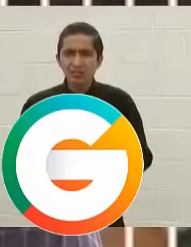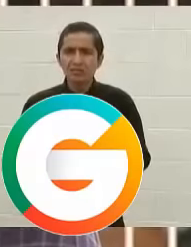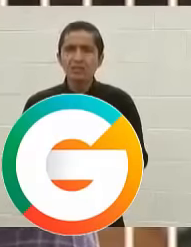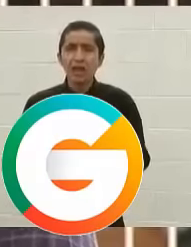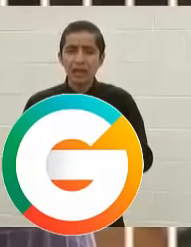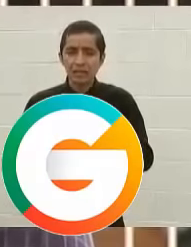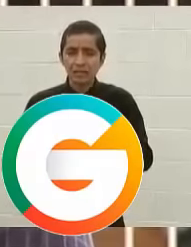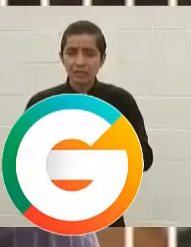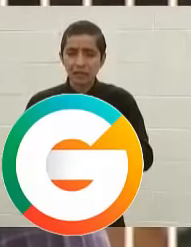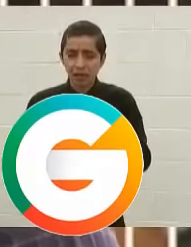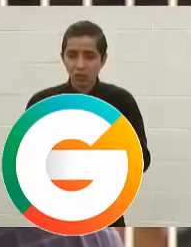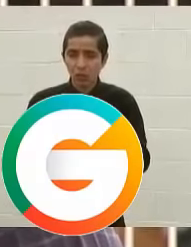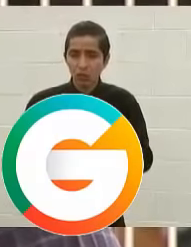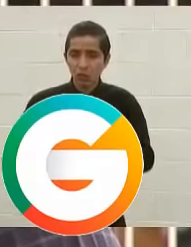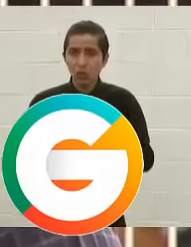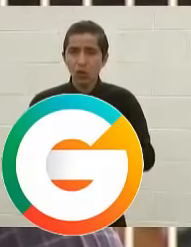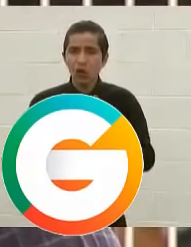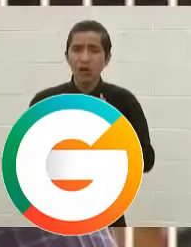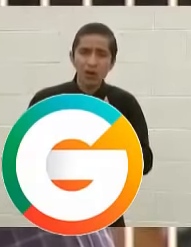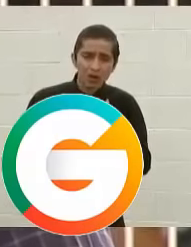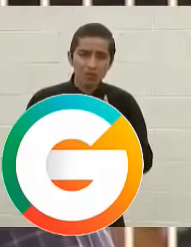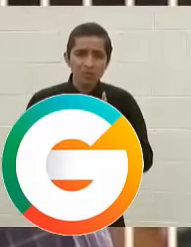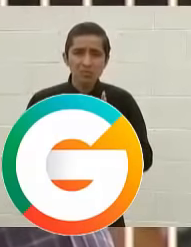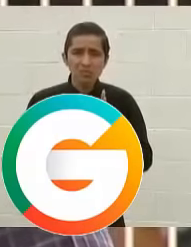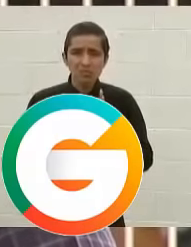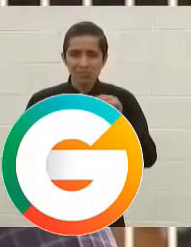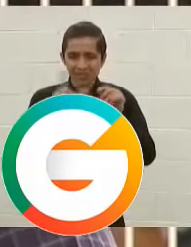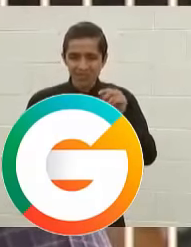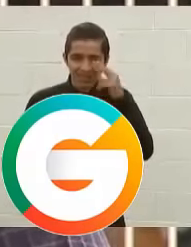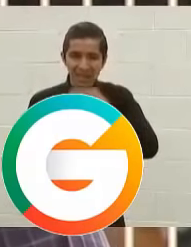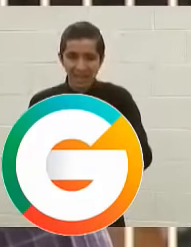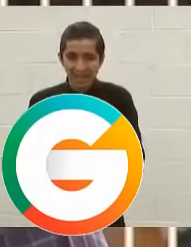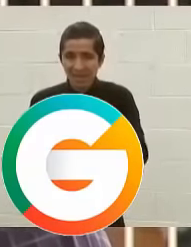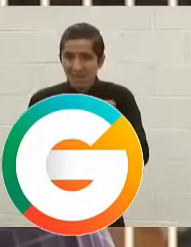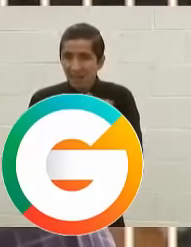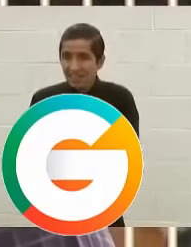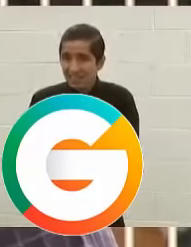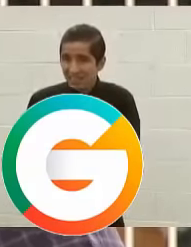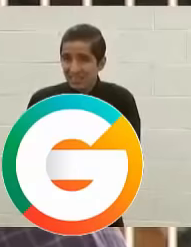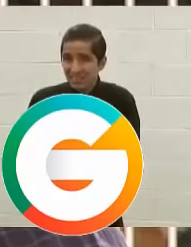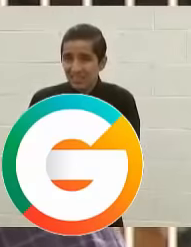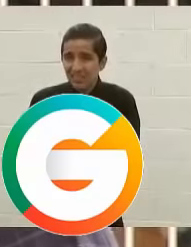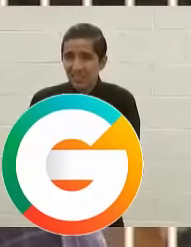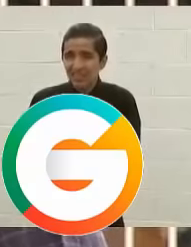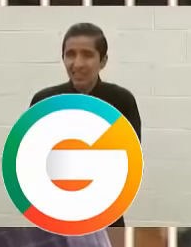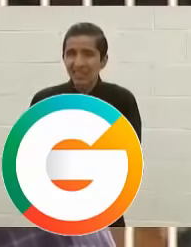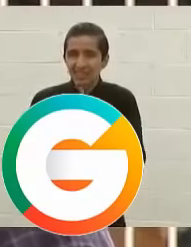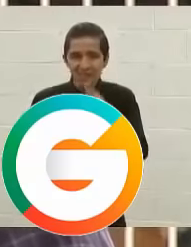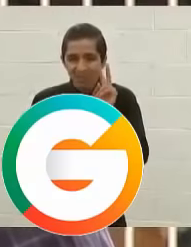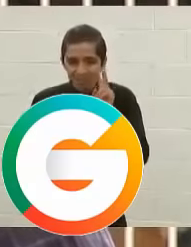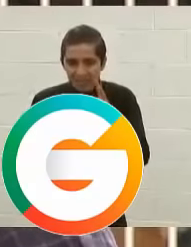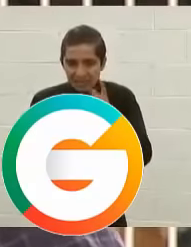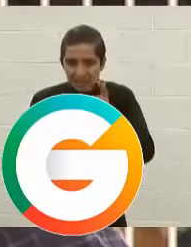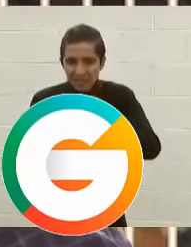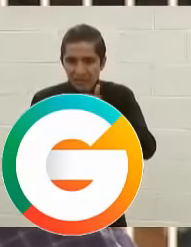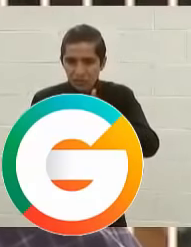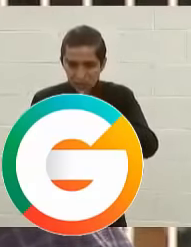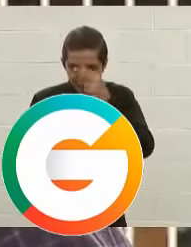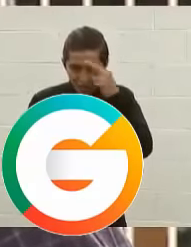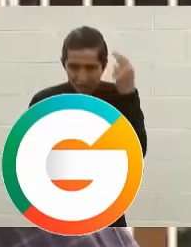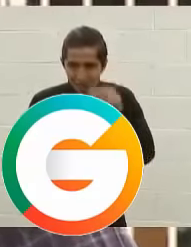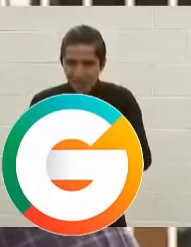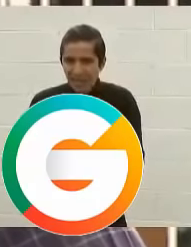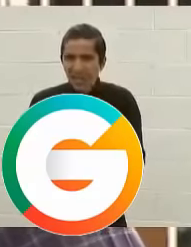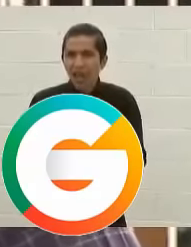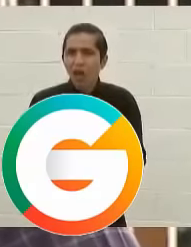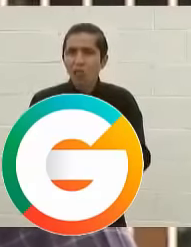de Estado pues combatir la criminalidad, y ante estos hechos como el que vimos hoy en la Ciudad de México y